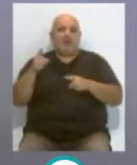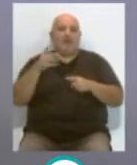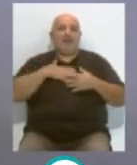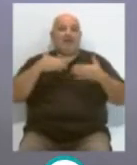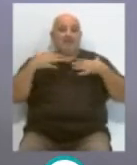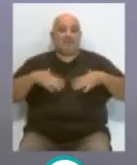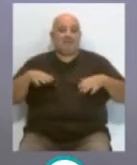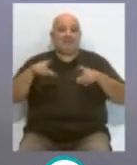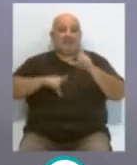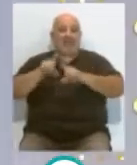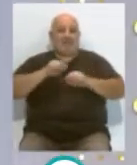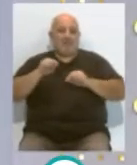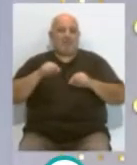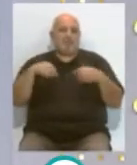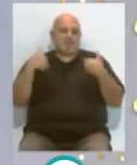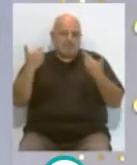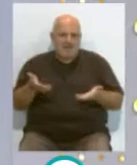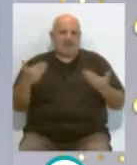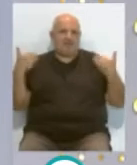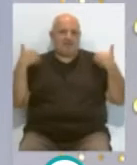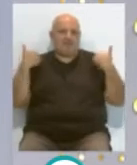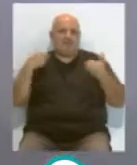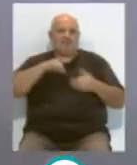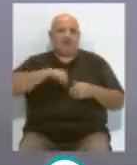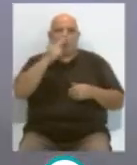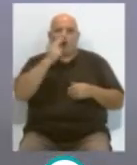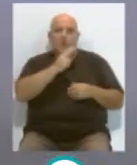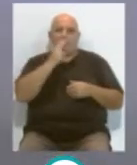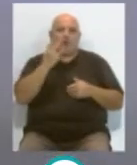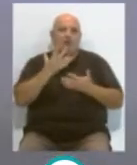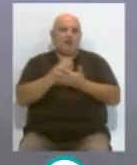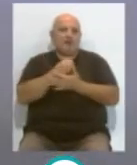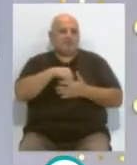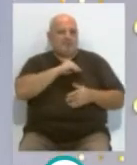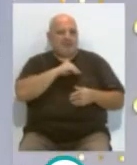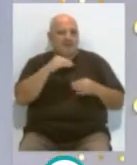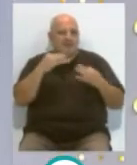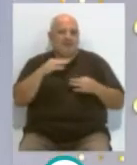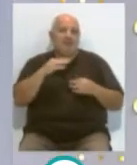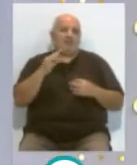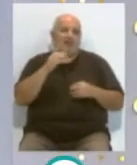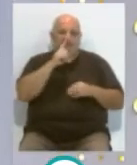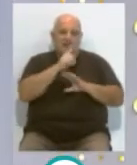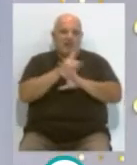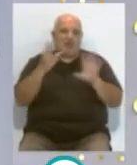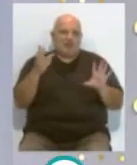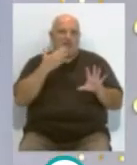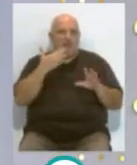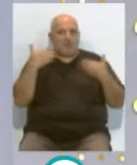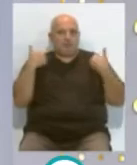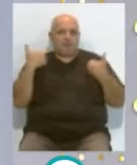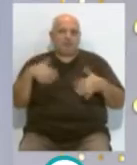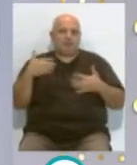de tu selección... Aún más. Aún más, porque te sentí comprometido con todo el país, ¿no? No, y con 18 años hacer esa carga